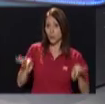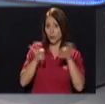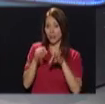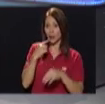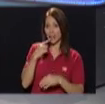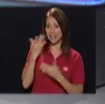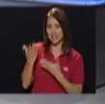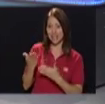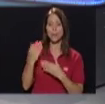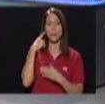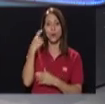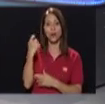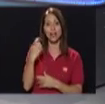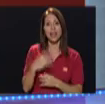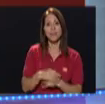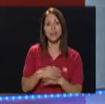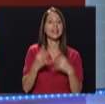porque